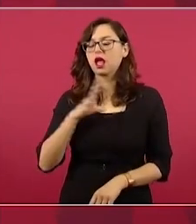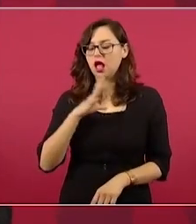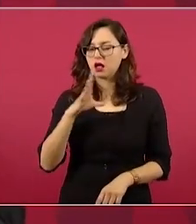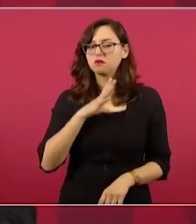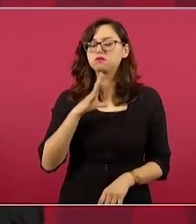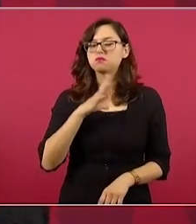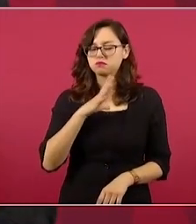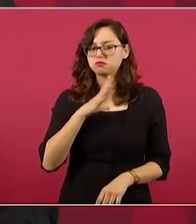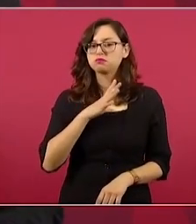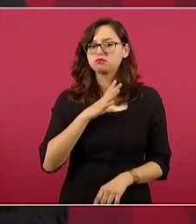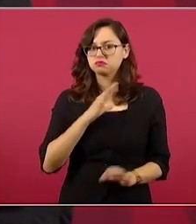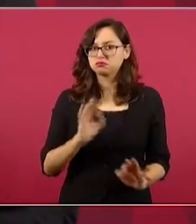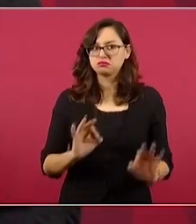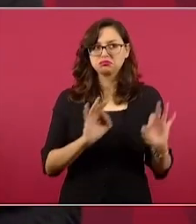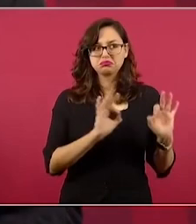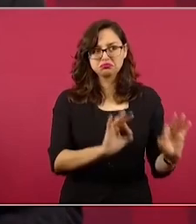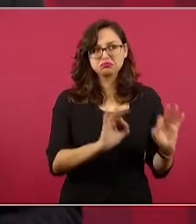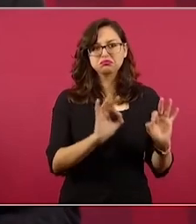A